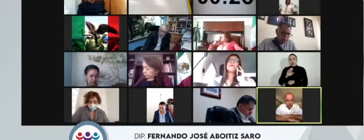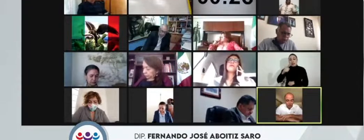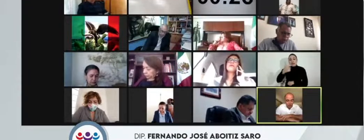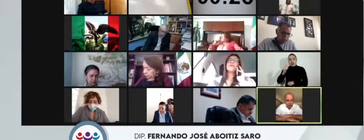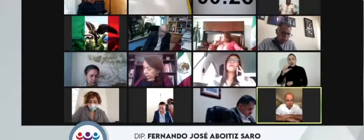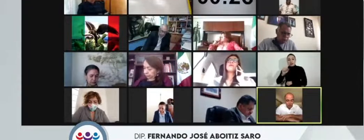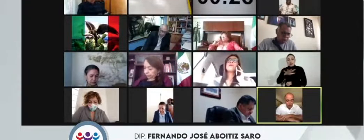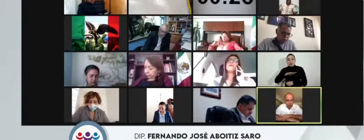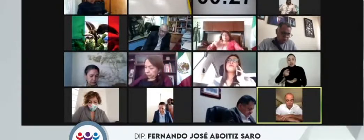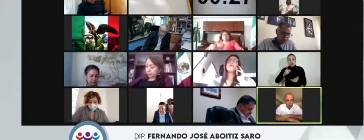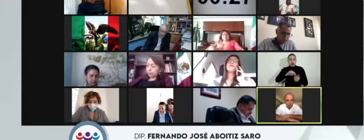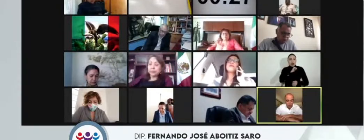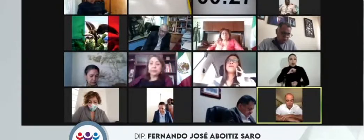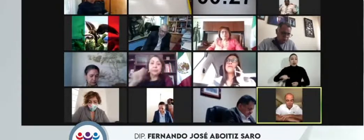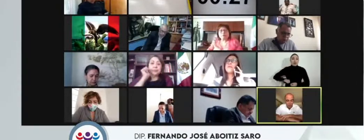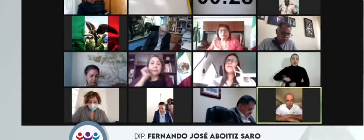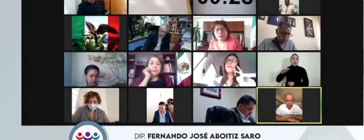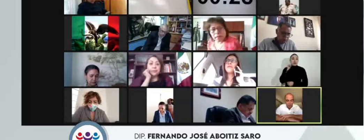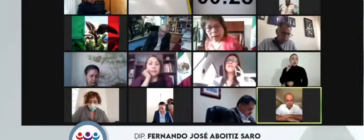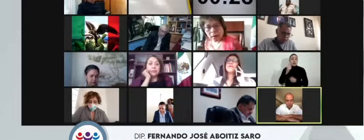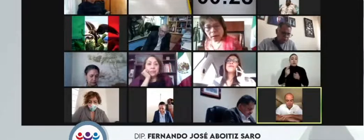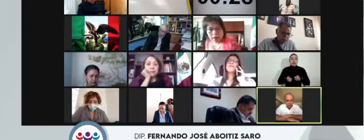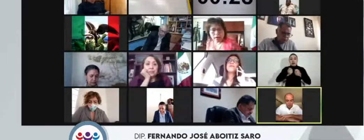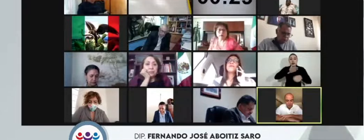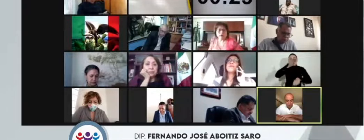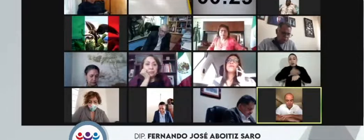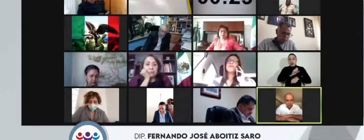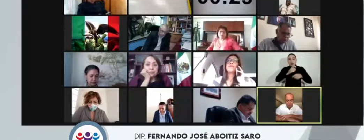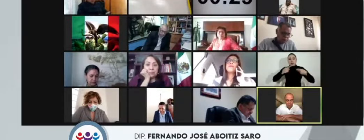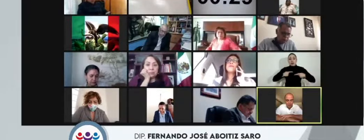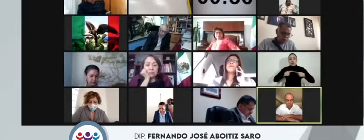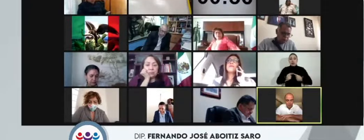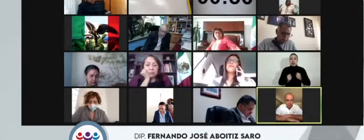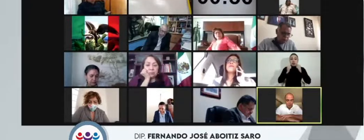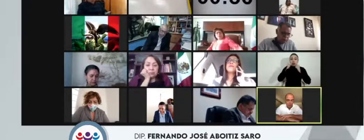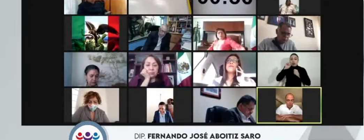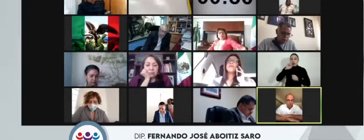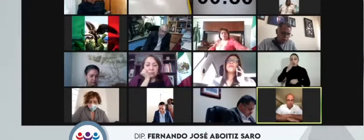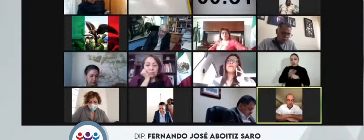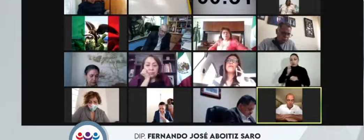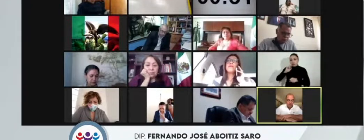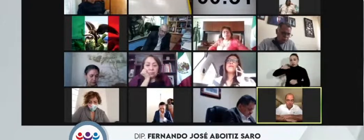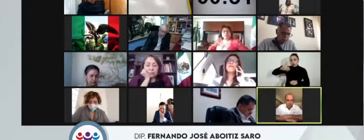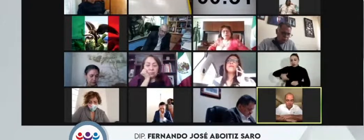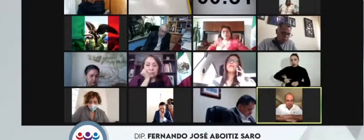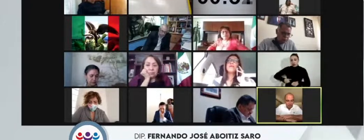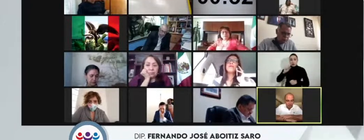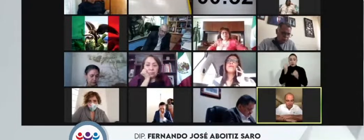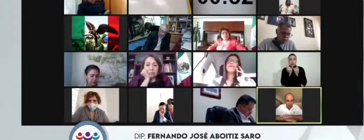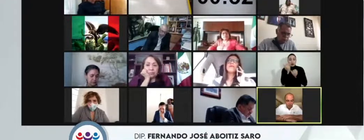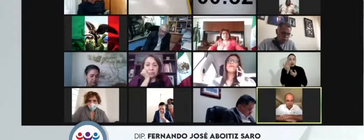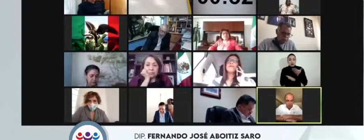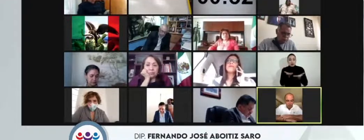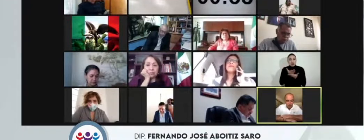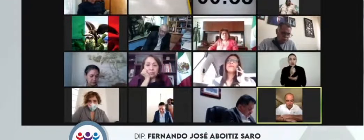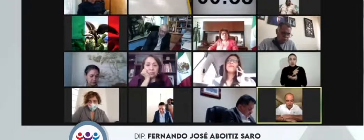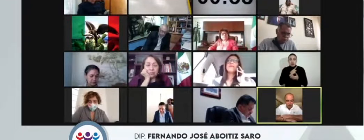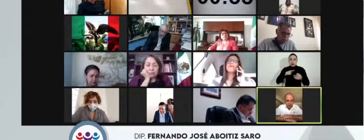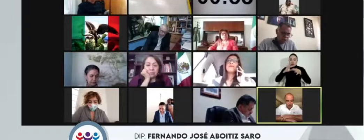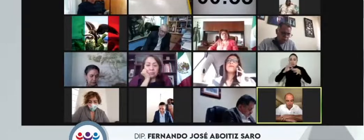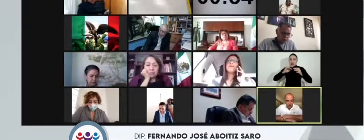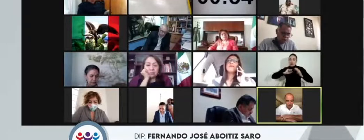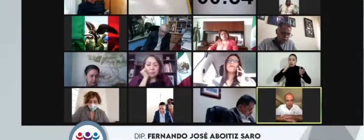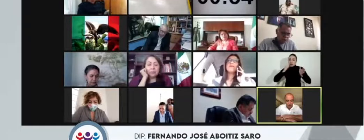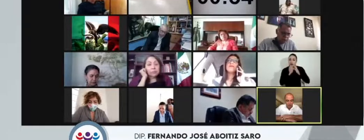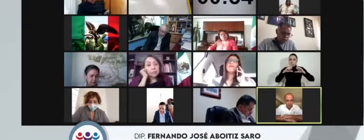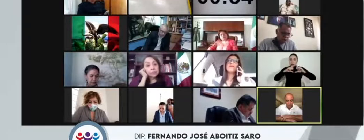y sancionar conforme a derecho a los posibles responsables del accidente. Asimismo, se solicita que se exhiba la manifestación de construcción y el programa interno de protección civil